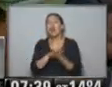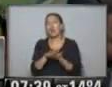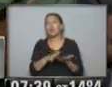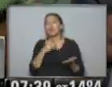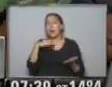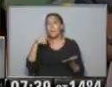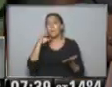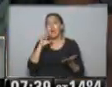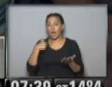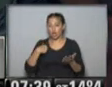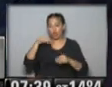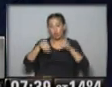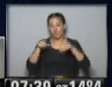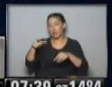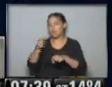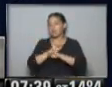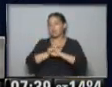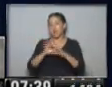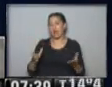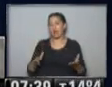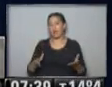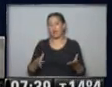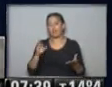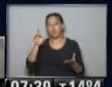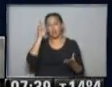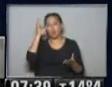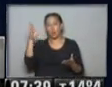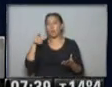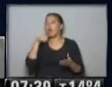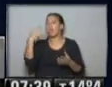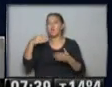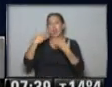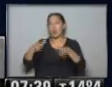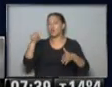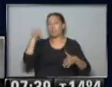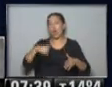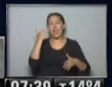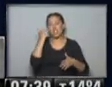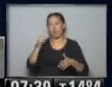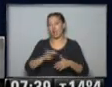Mauricio, yo te voté, nos defraudaste, Mauricio. Disculpa, Mauricio, te tenés que ir ya.